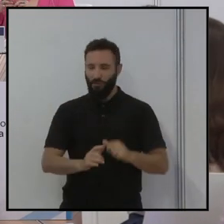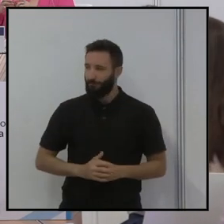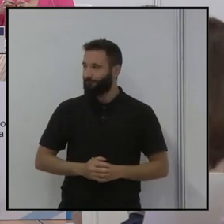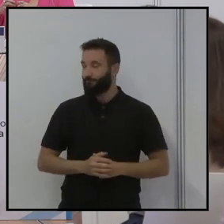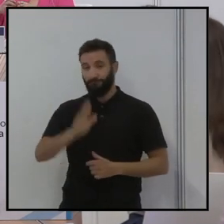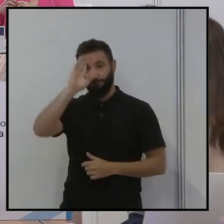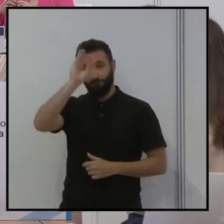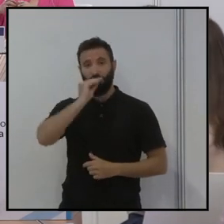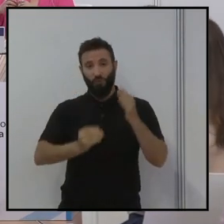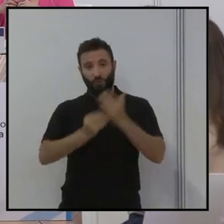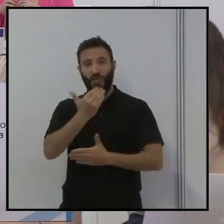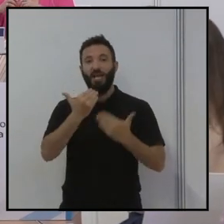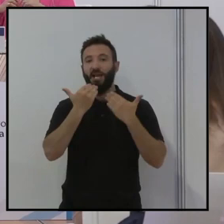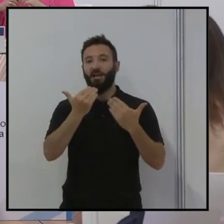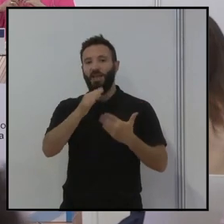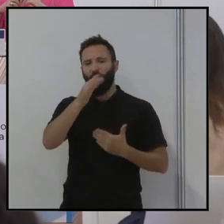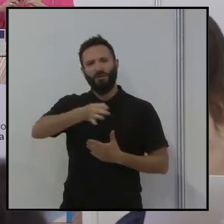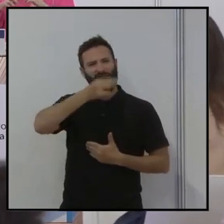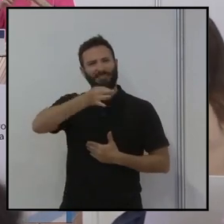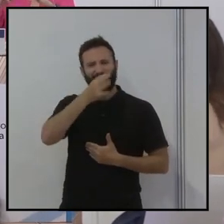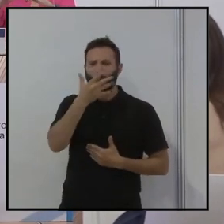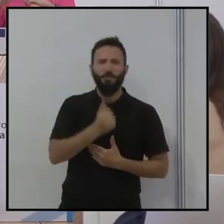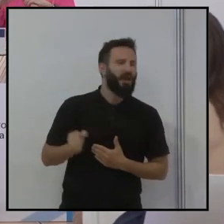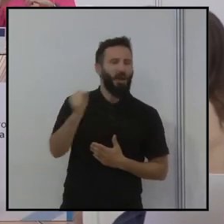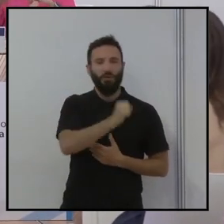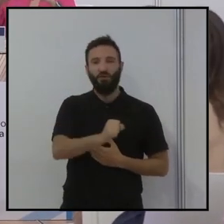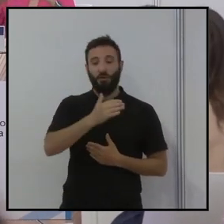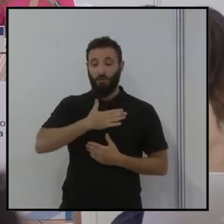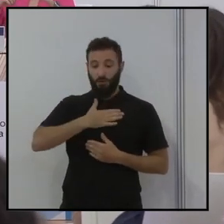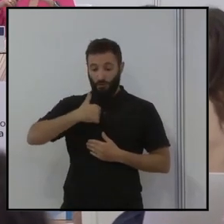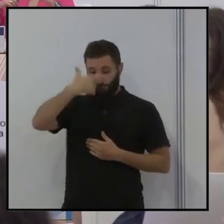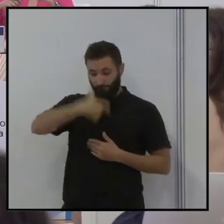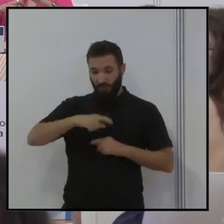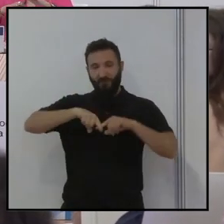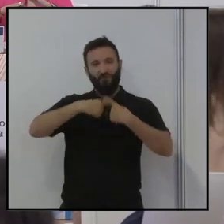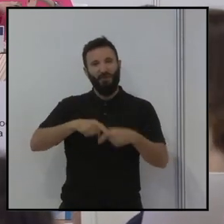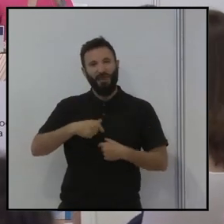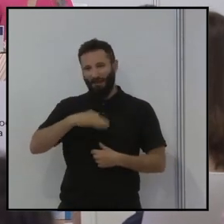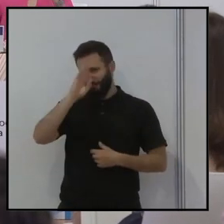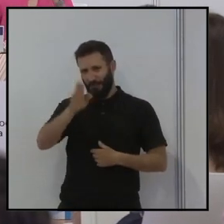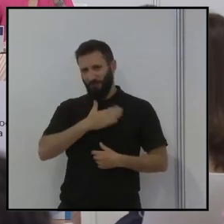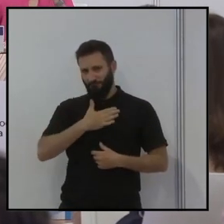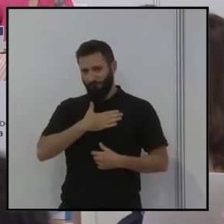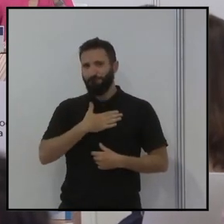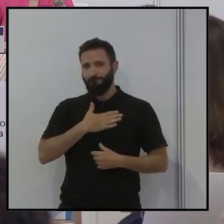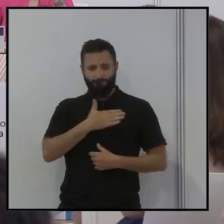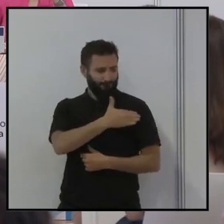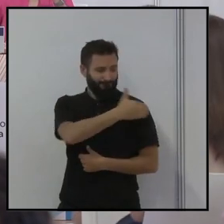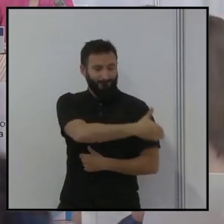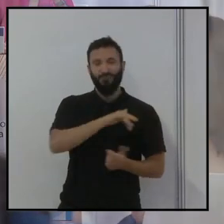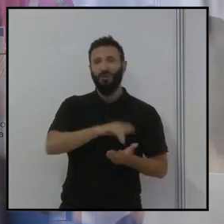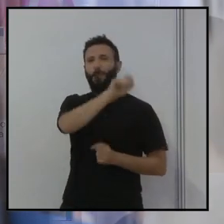Buenos días, gracias por la charla fantástica. Tengo un familiar directo y la pregunta es muy